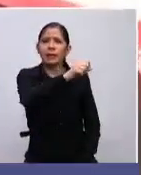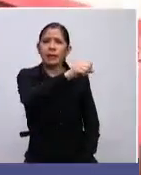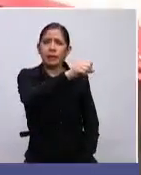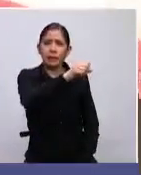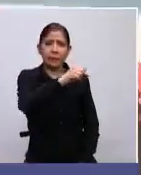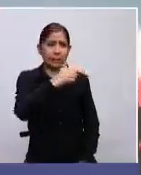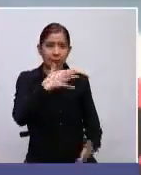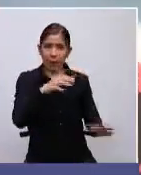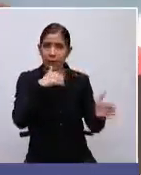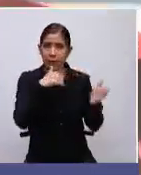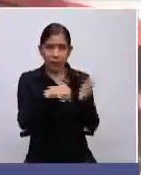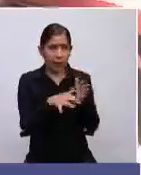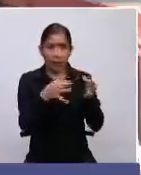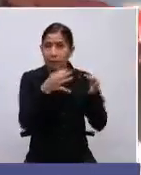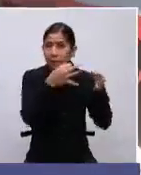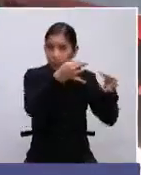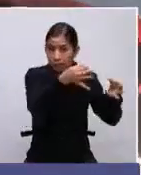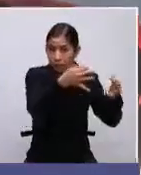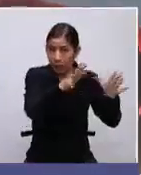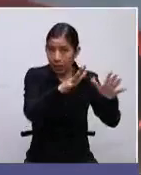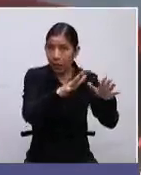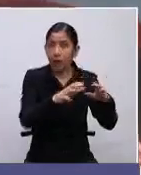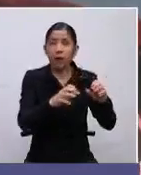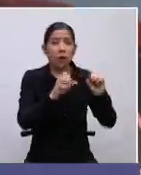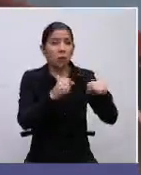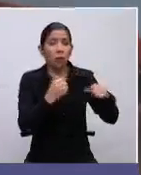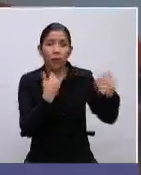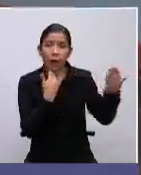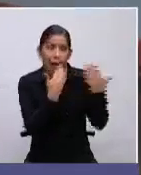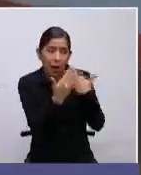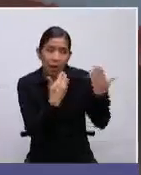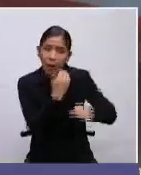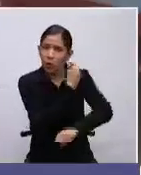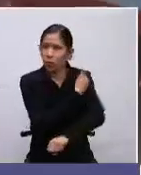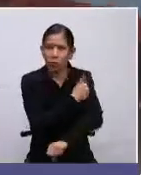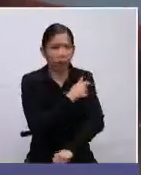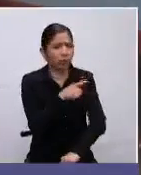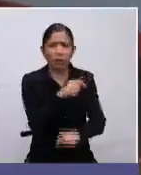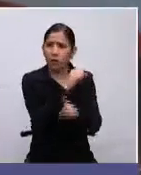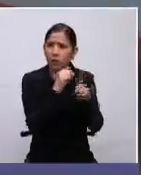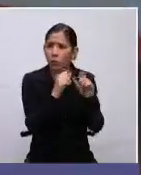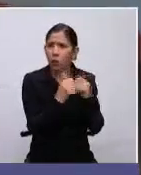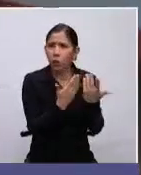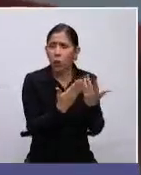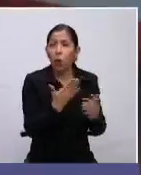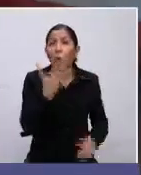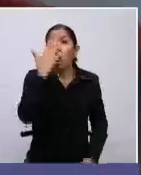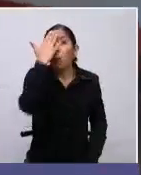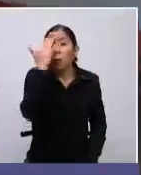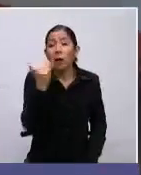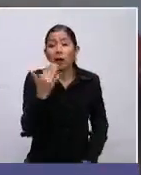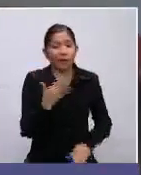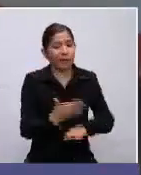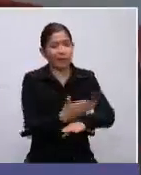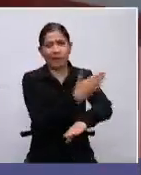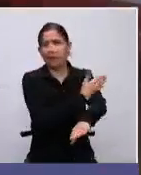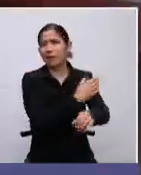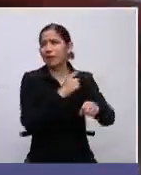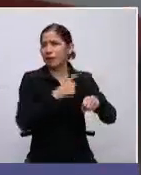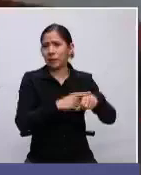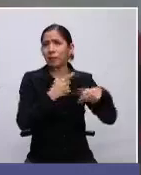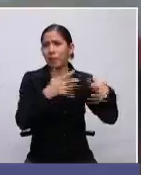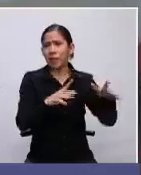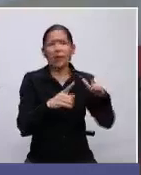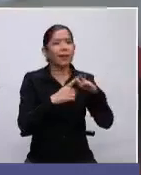enviado cartas, han tenido la oportunidad tal vez de poder conversar con las autoridades sobre esta situación, porque claro, ya hace tiempo han iniciado